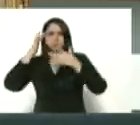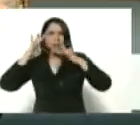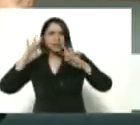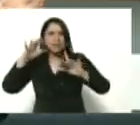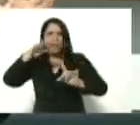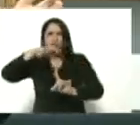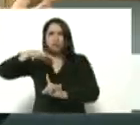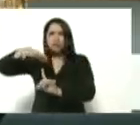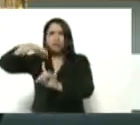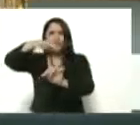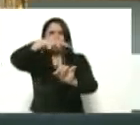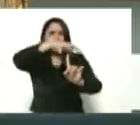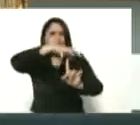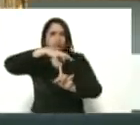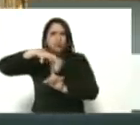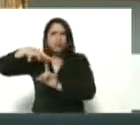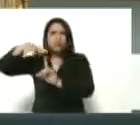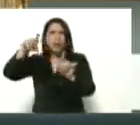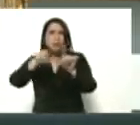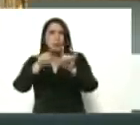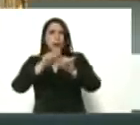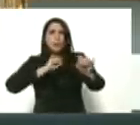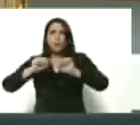que se estaban moviendo a esa hora.